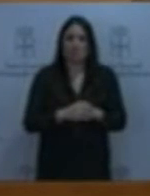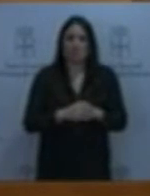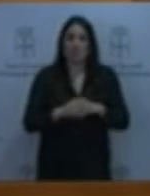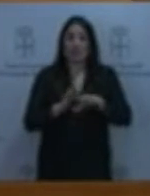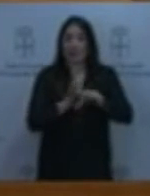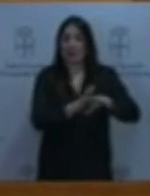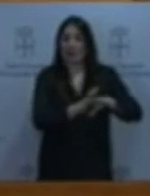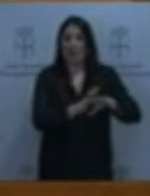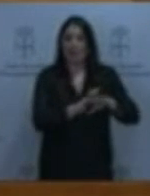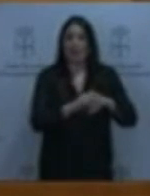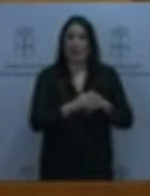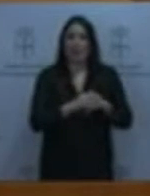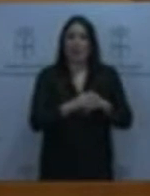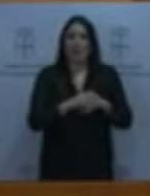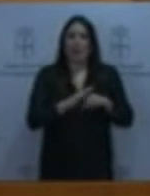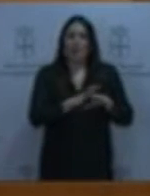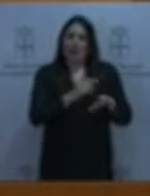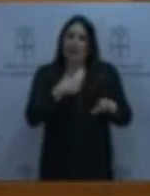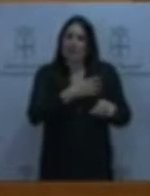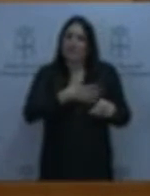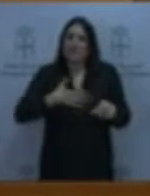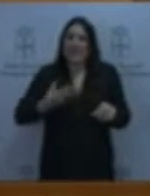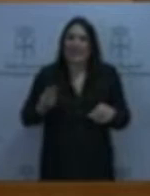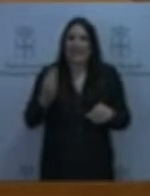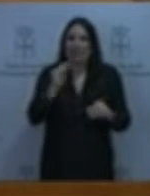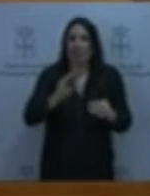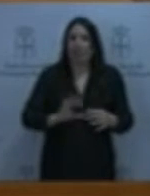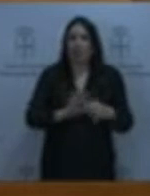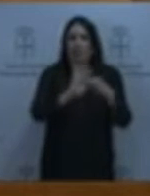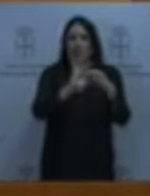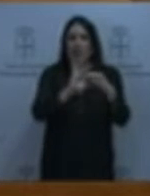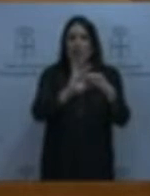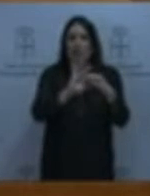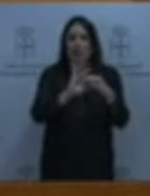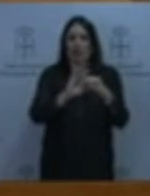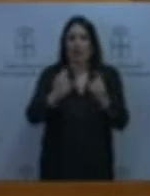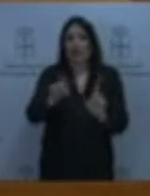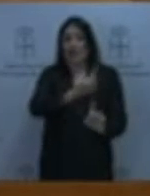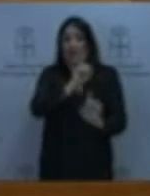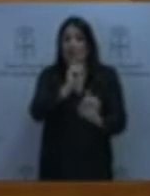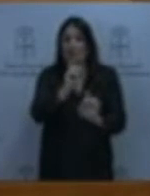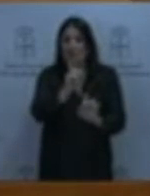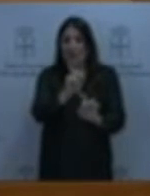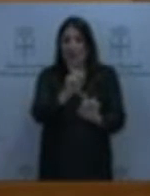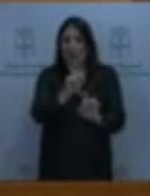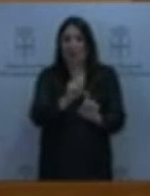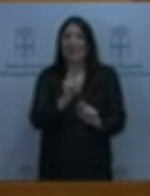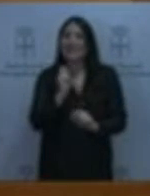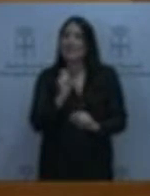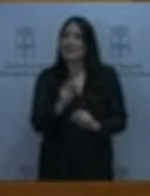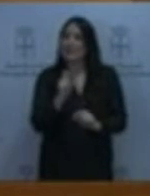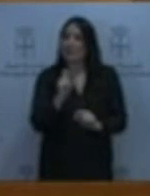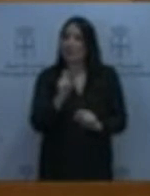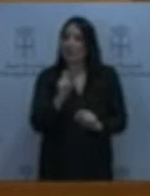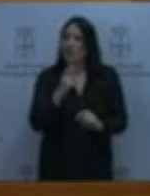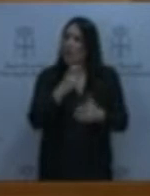yendo un poco a lo que quería seguir añadiendo en torno a esta interpelación, la sentencia es muy